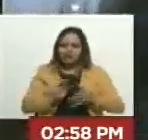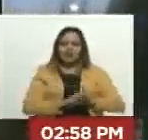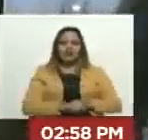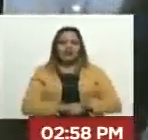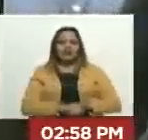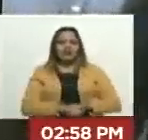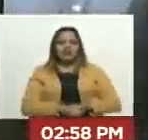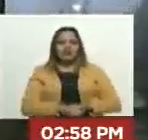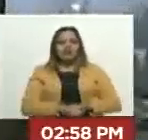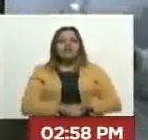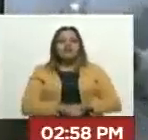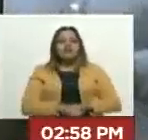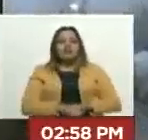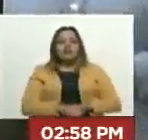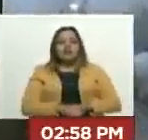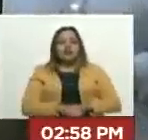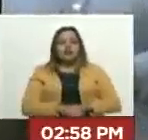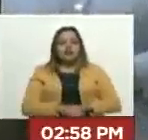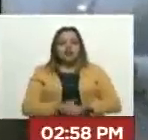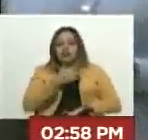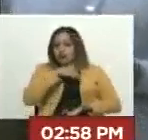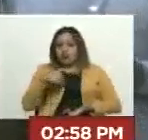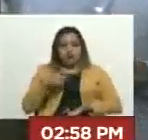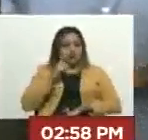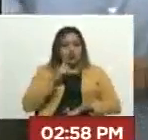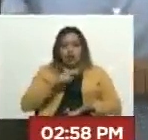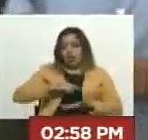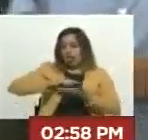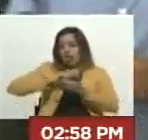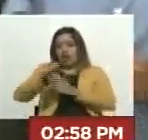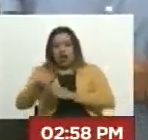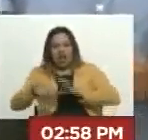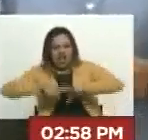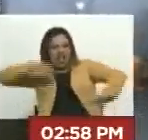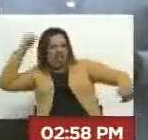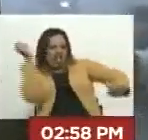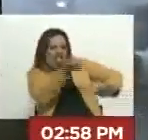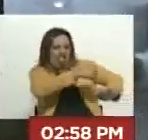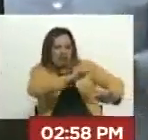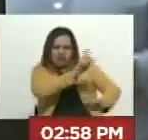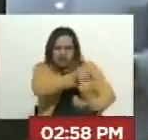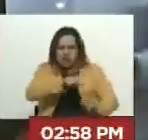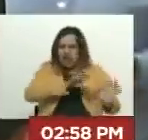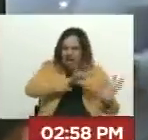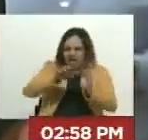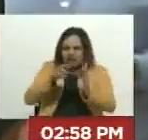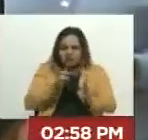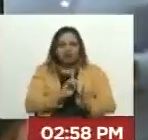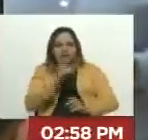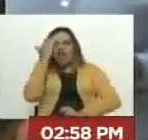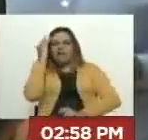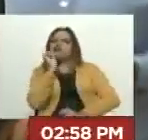que nosotros no hemos ido con un sable a cobrar venganza de nadie, sabemos quiénes son.